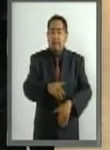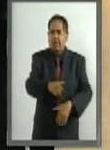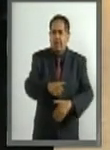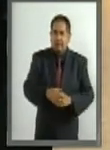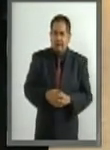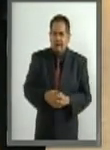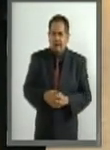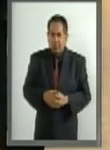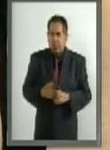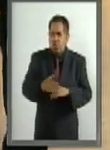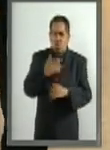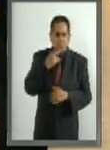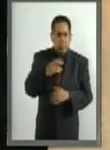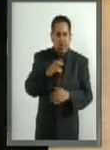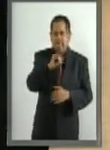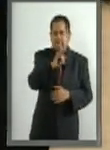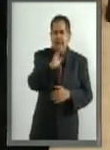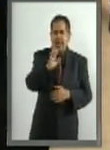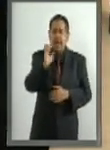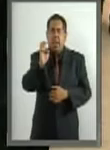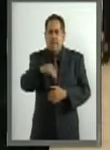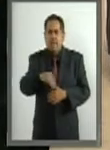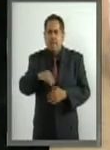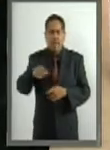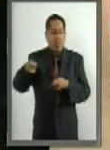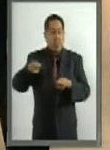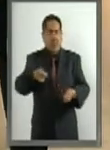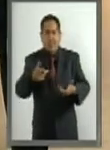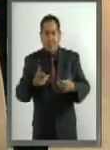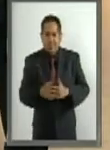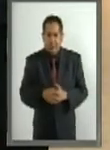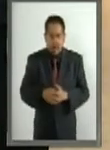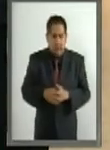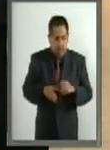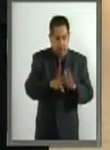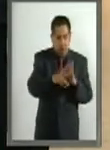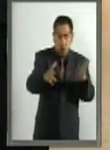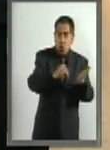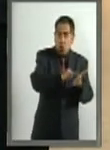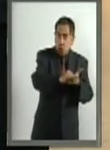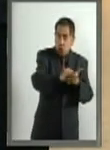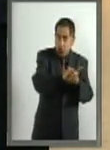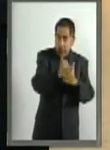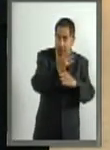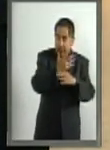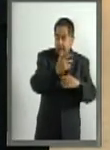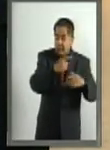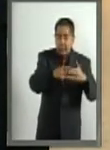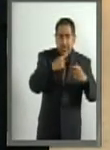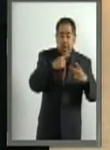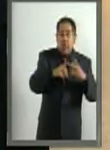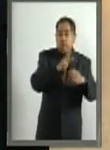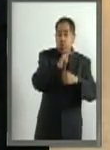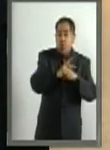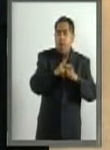¿Por qué usaron al IEM? Dice el New York Times, dice El País,